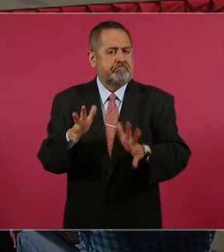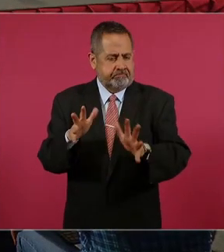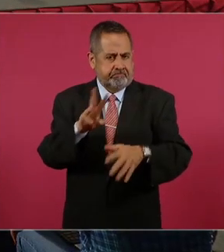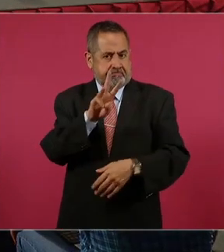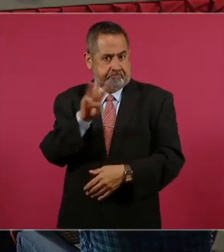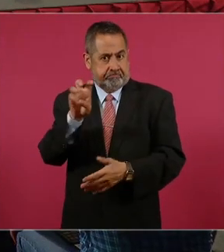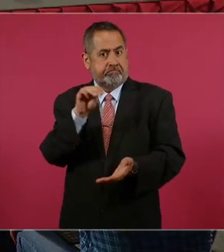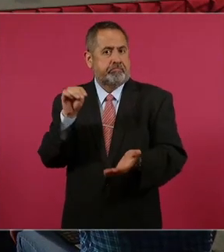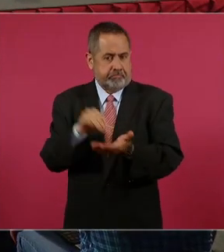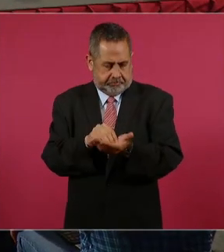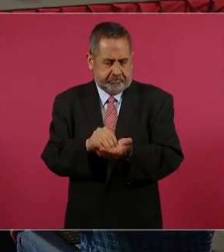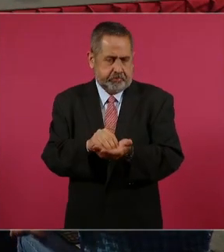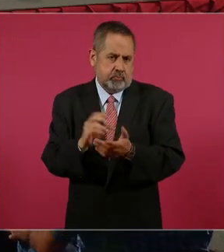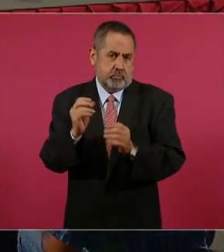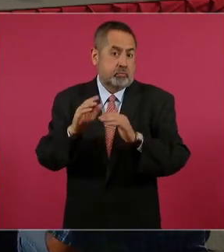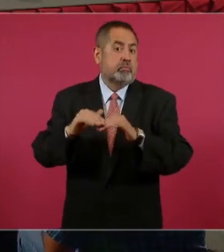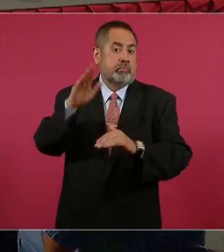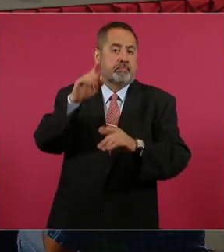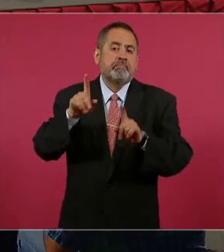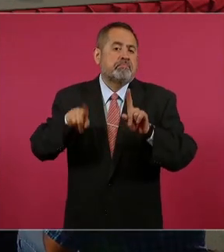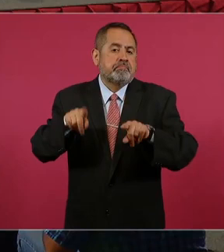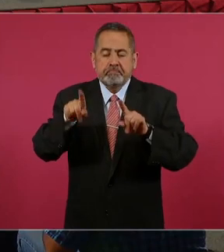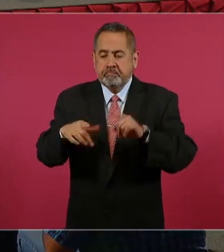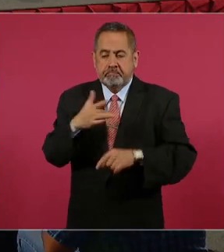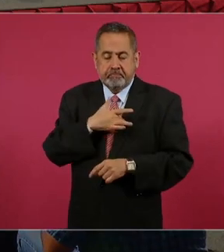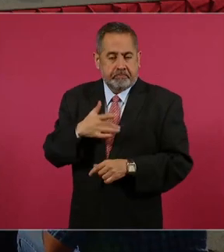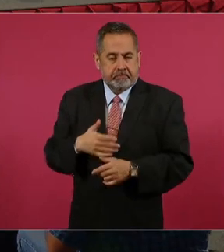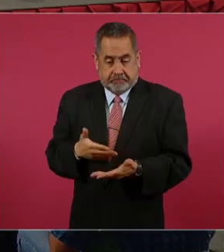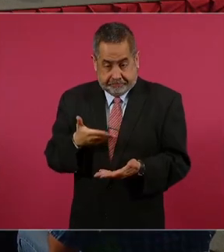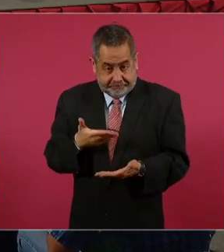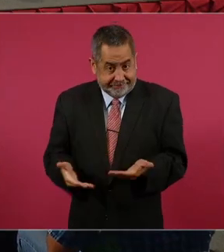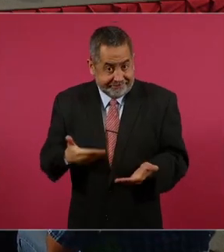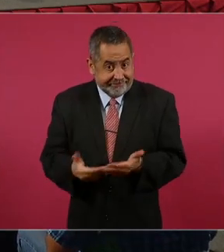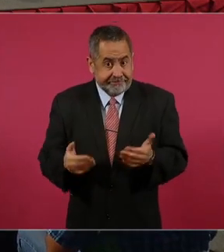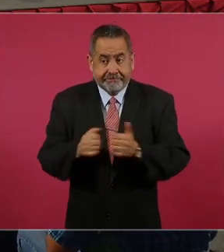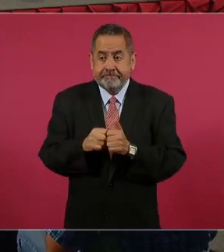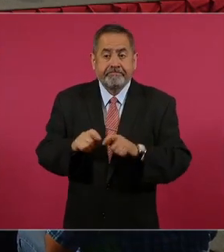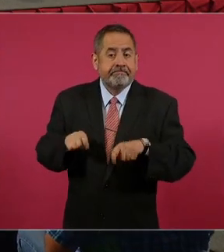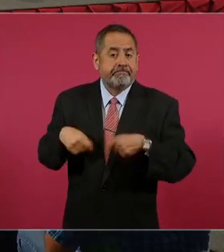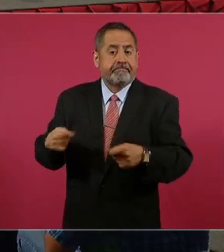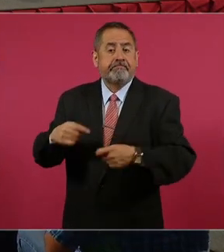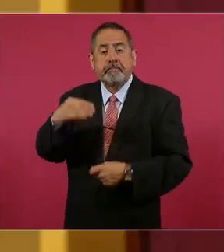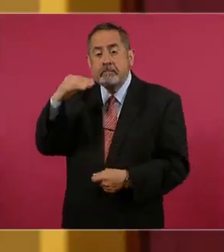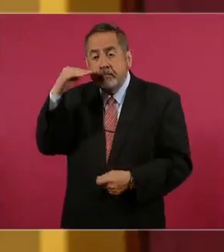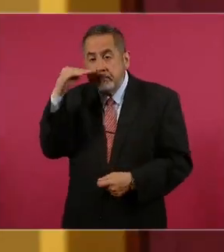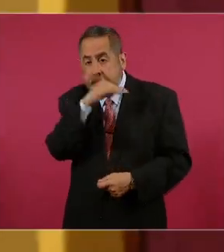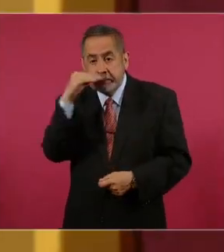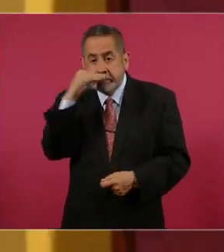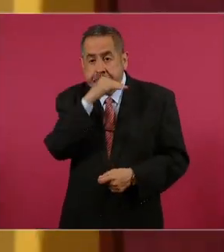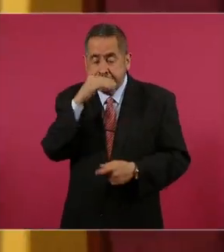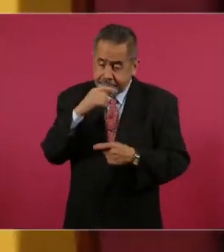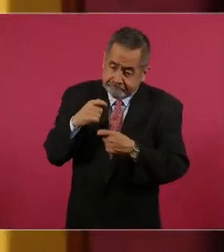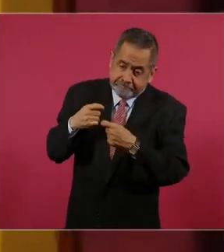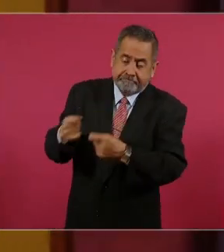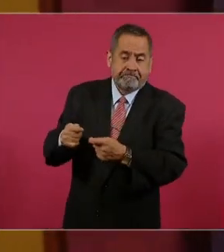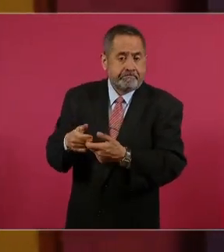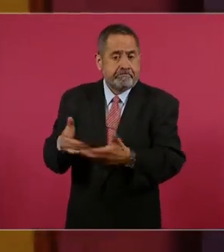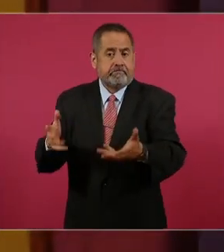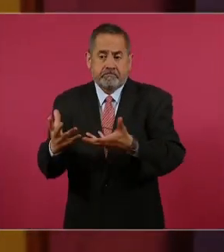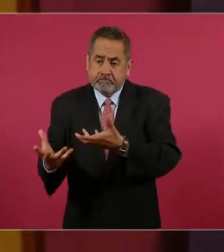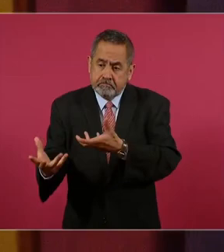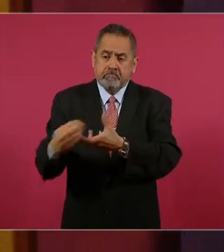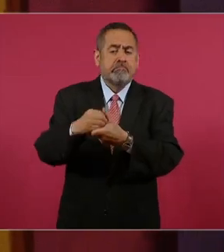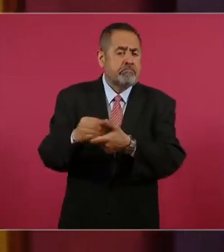la intervención que se haga. Hoy esto es público, es gratuito y además está integrado,